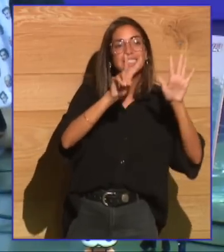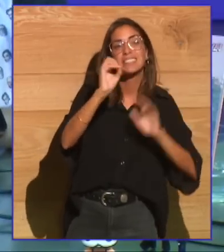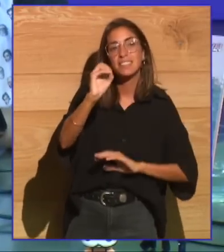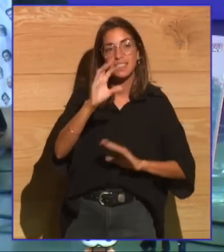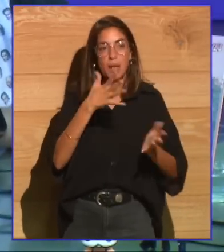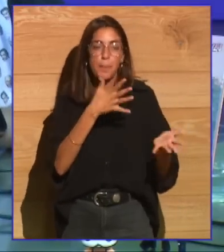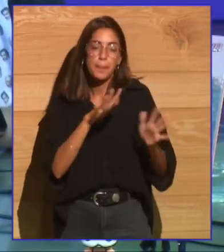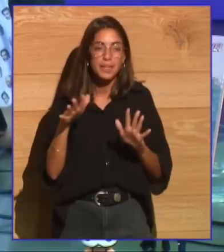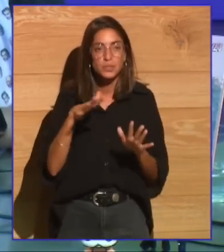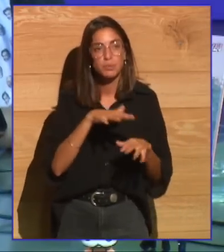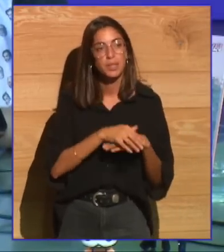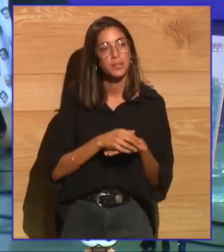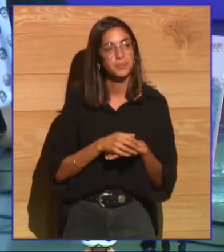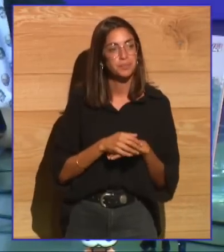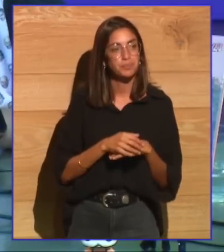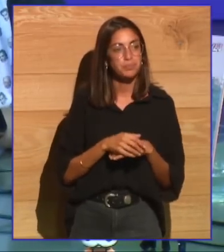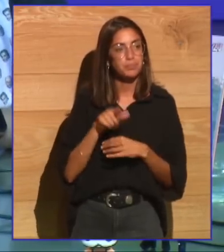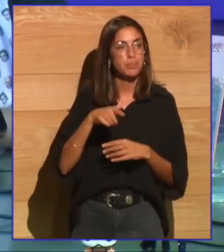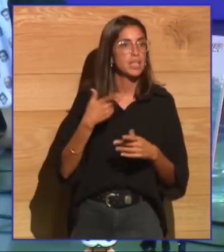por siempre